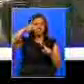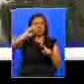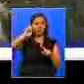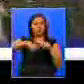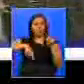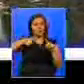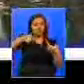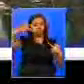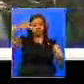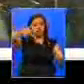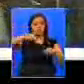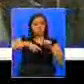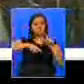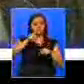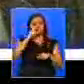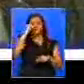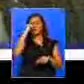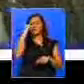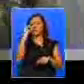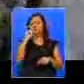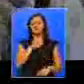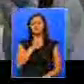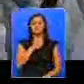no. El que tiene la nariz más grande, ese soy yo.